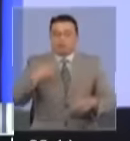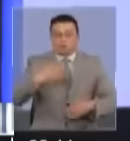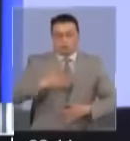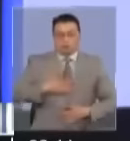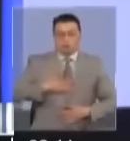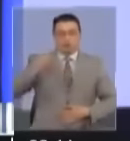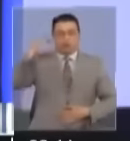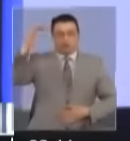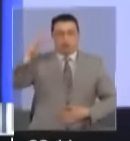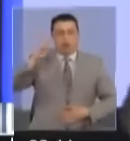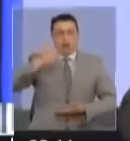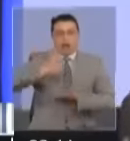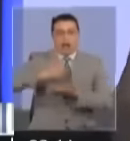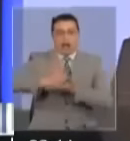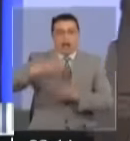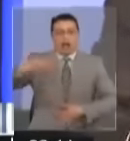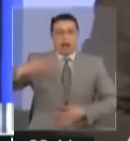gerente